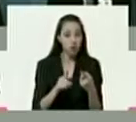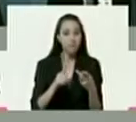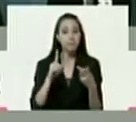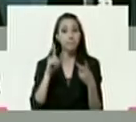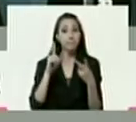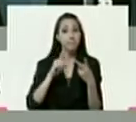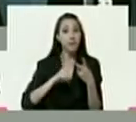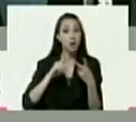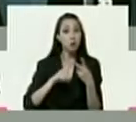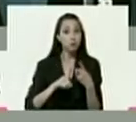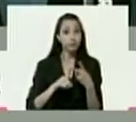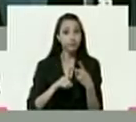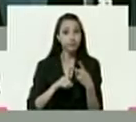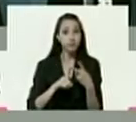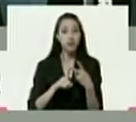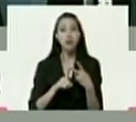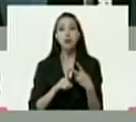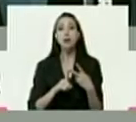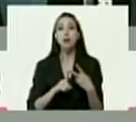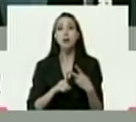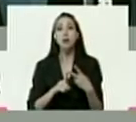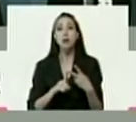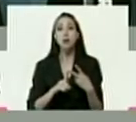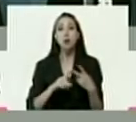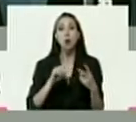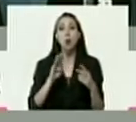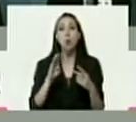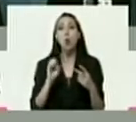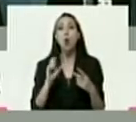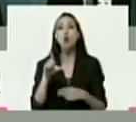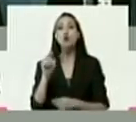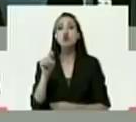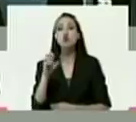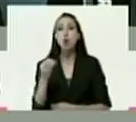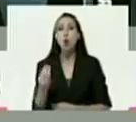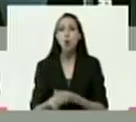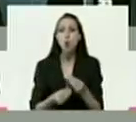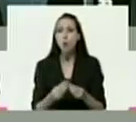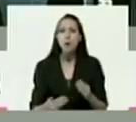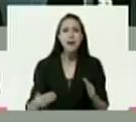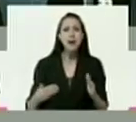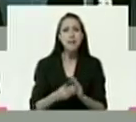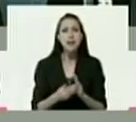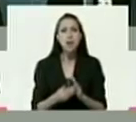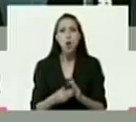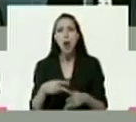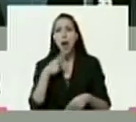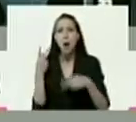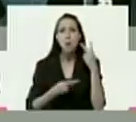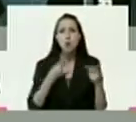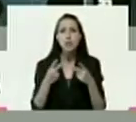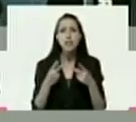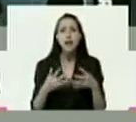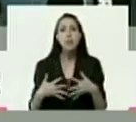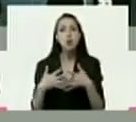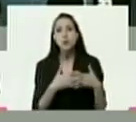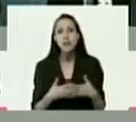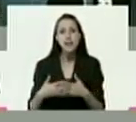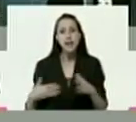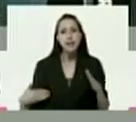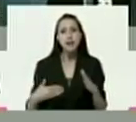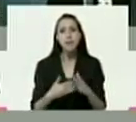de pasada John Bolton, ¿cómo cree que su despido va a afectar a la política estadounidense hacia